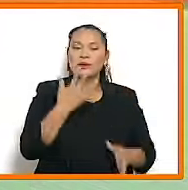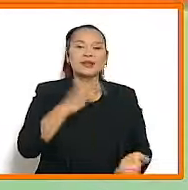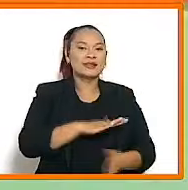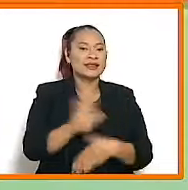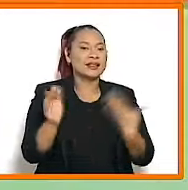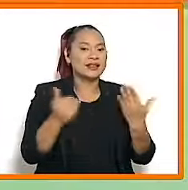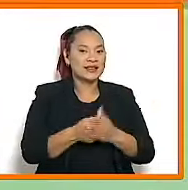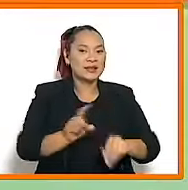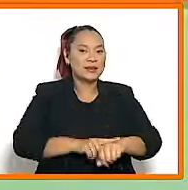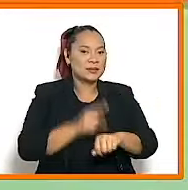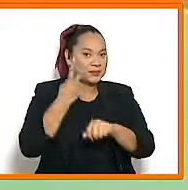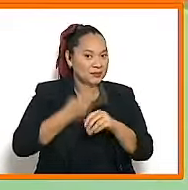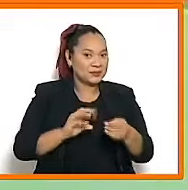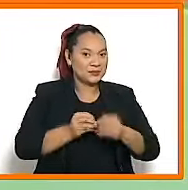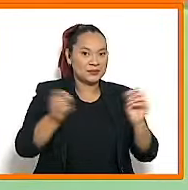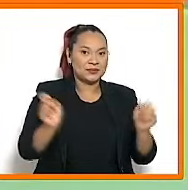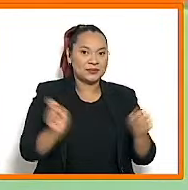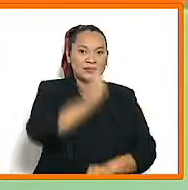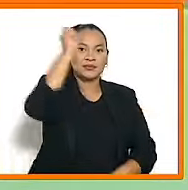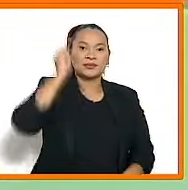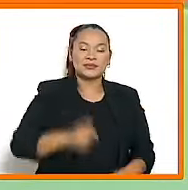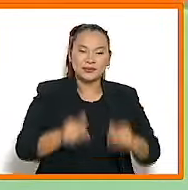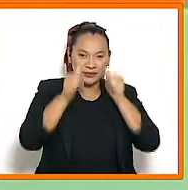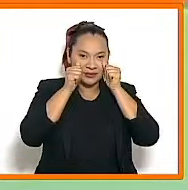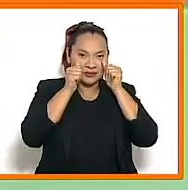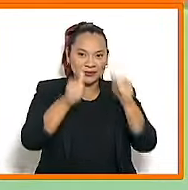el número ganador es... ¡Atentos!